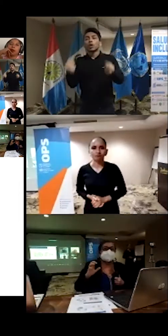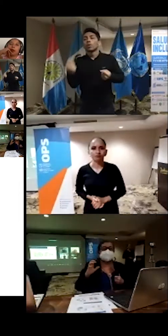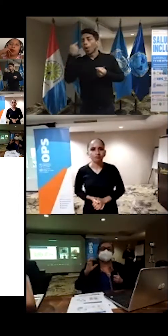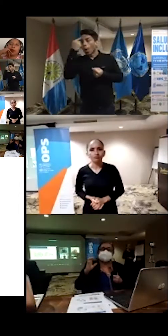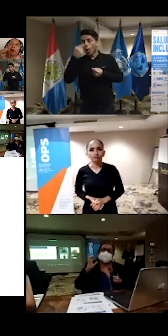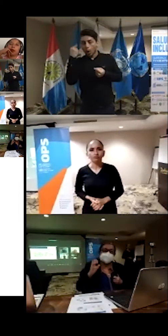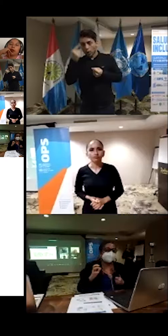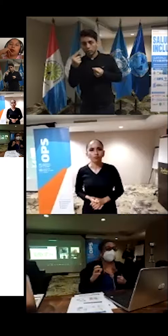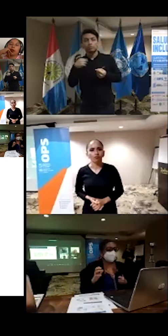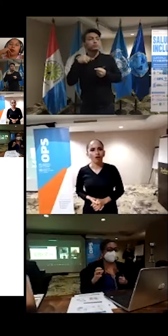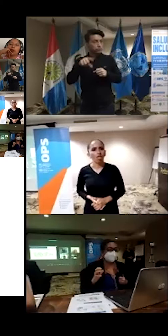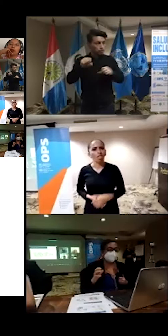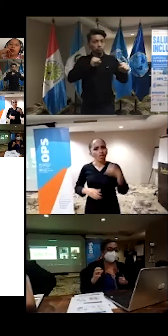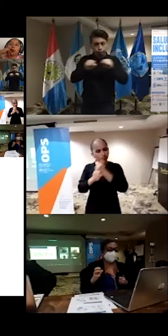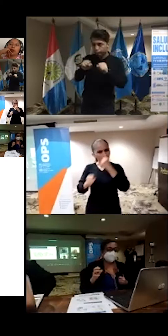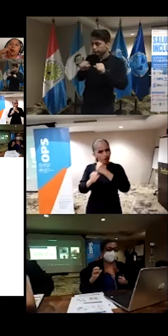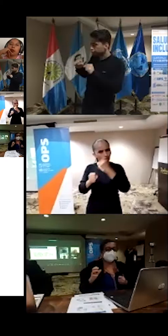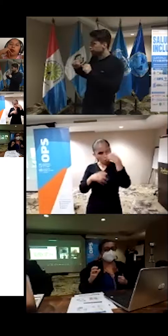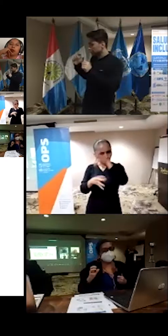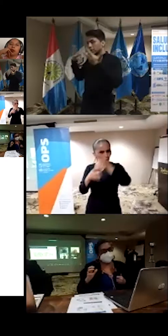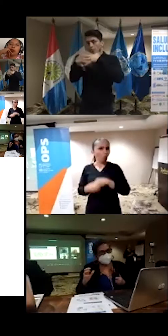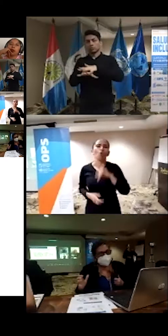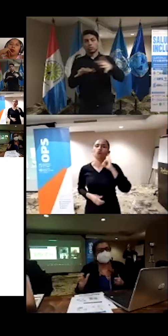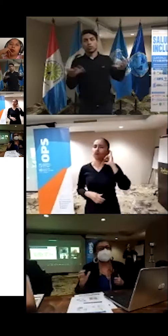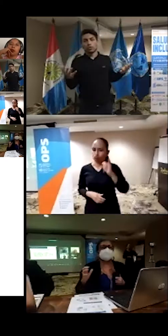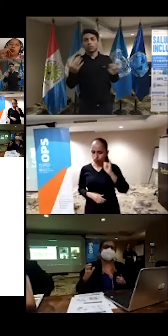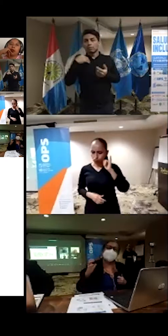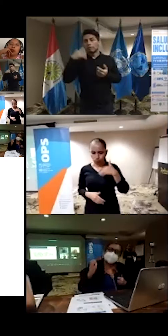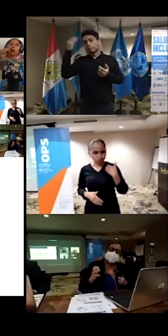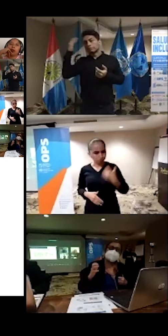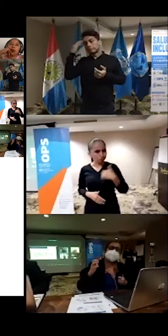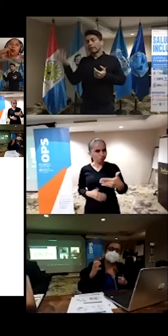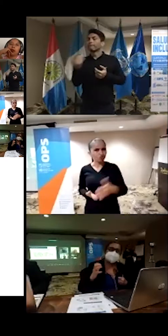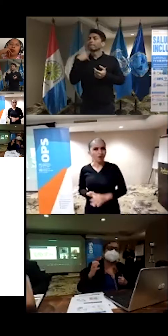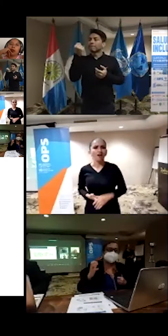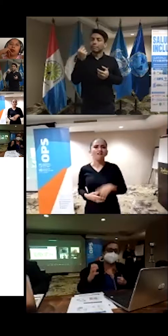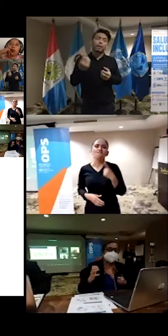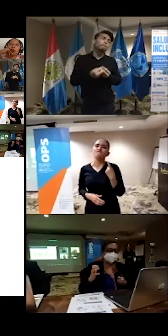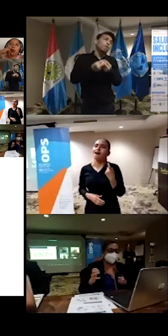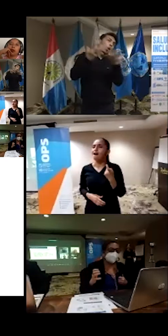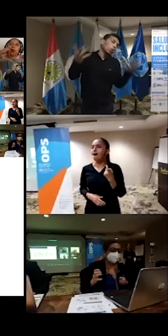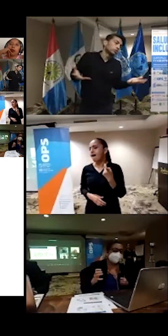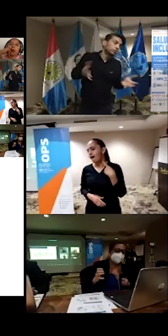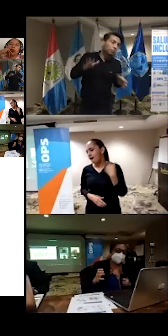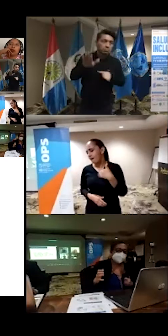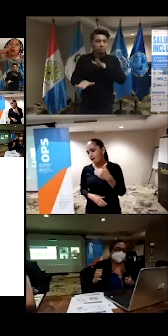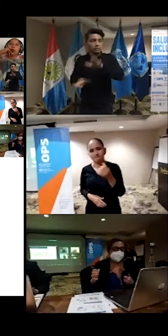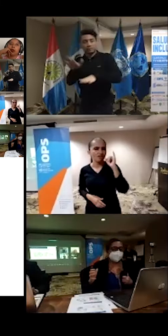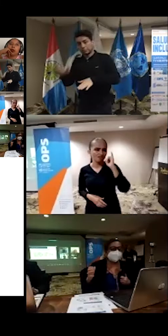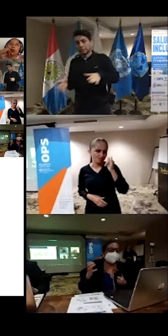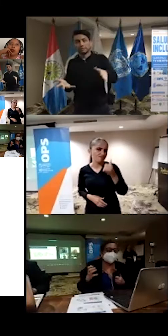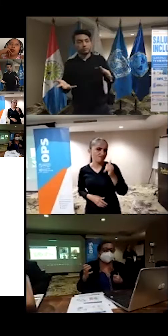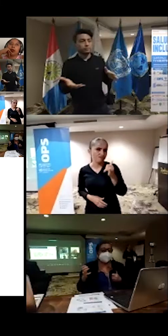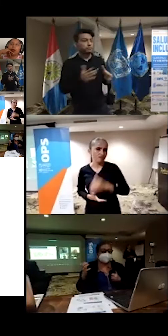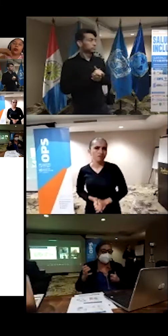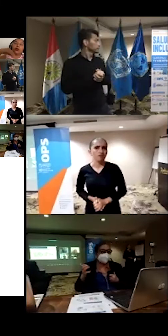Nosotros estamos trabajando por la inclusión. Sabemos que faltan muchos pasos por concluir